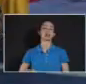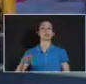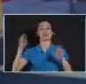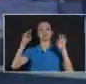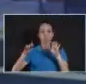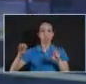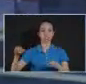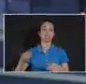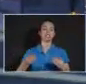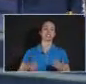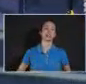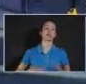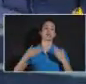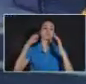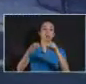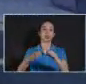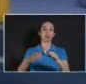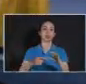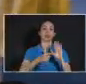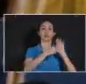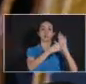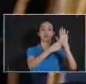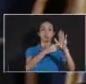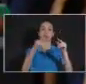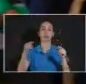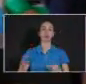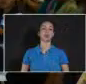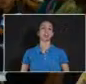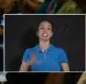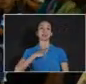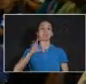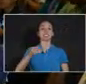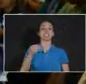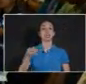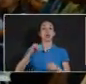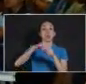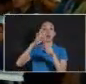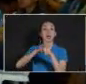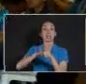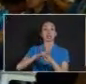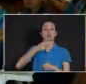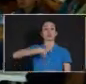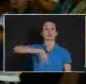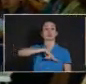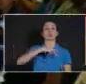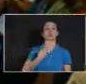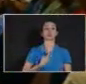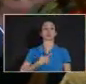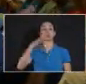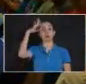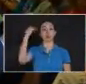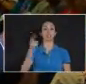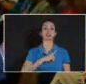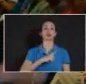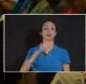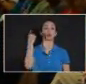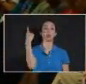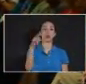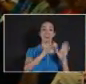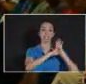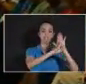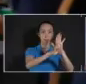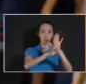puesta en eminencia, tenemos que guardarnos nosotros mismos, porque somos un ejemplo y un reloj público.